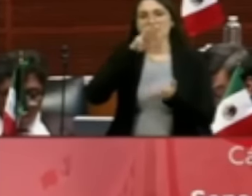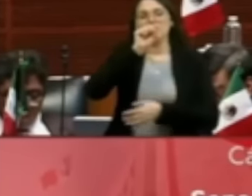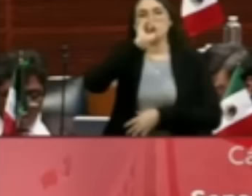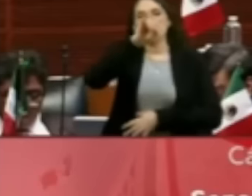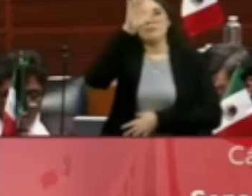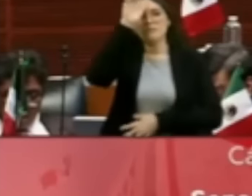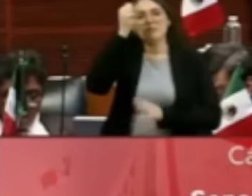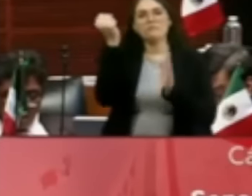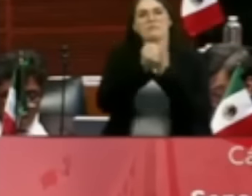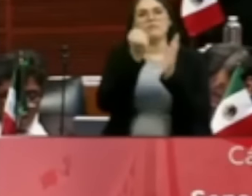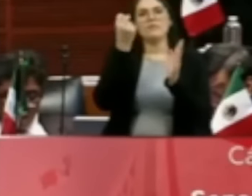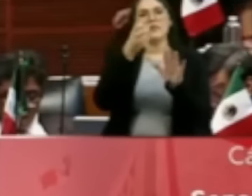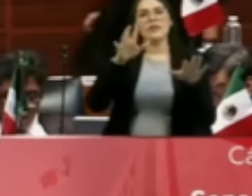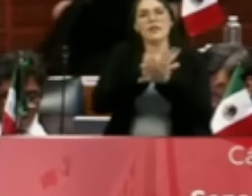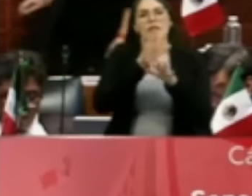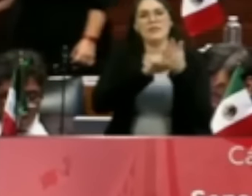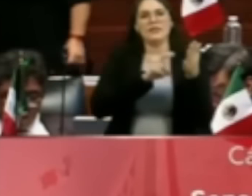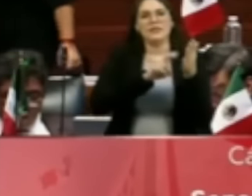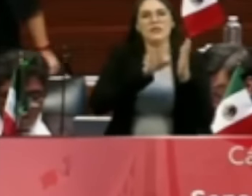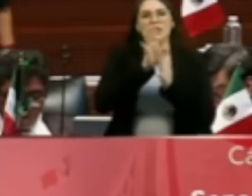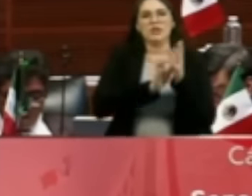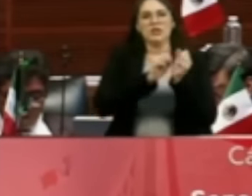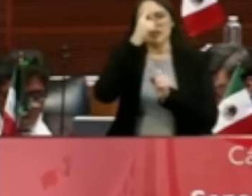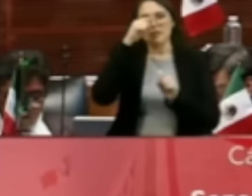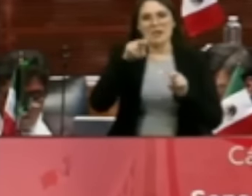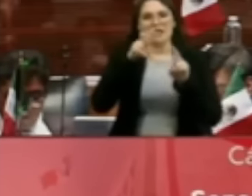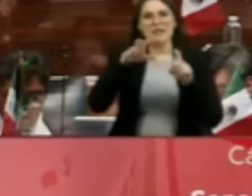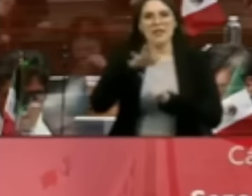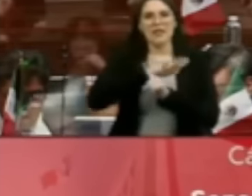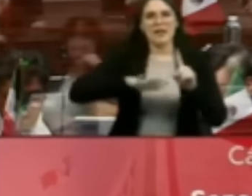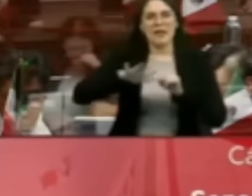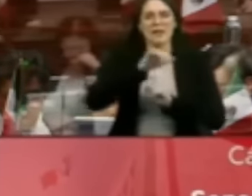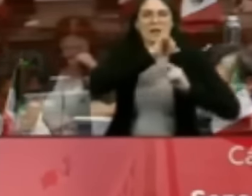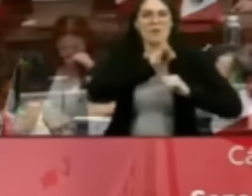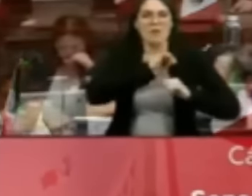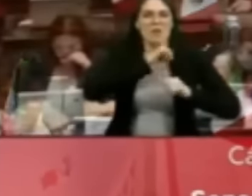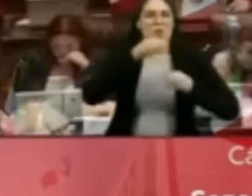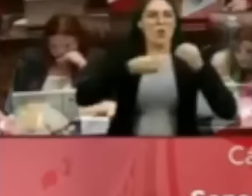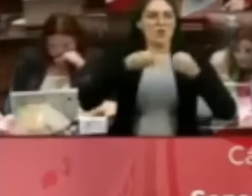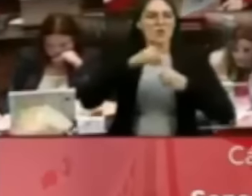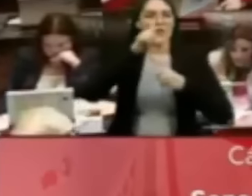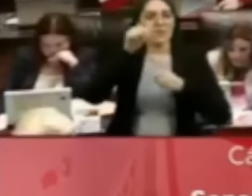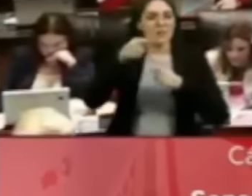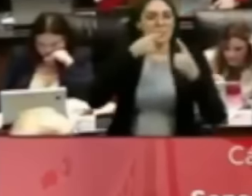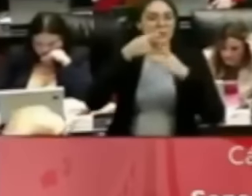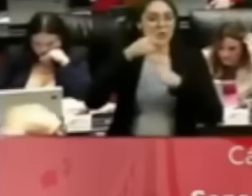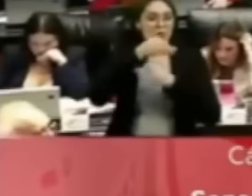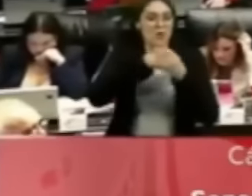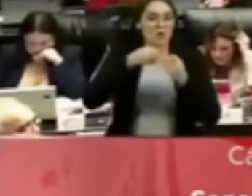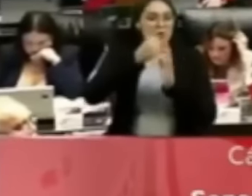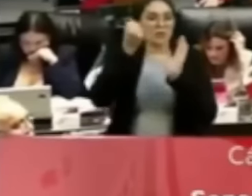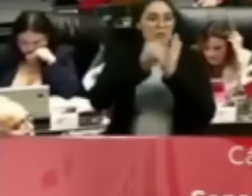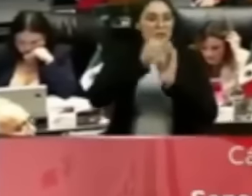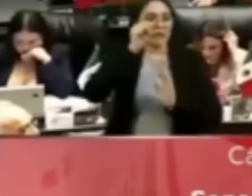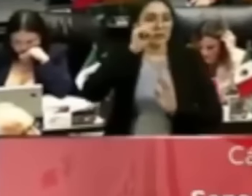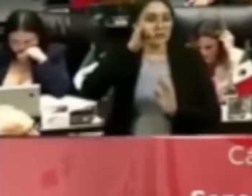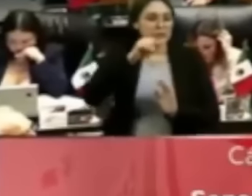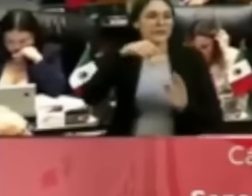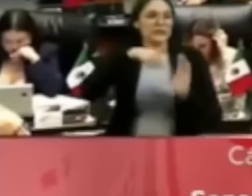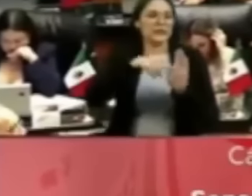reforma constitucional al Poder Judicial, y desde luego una vez que fue avalado por el recinto legislativo de San Lázaro, este tema